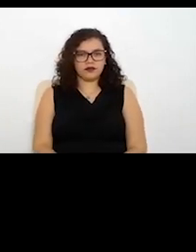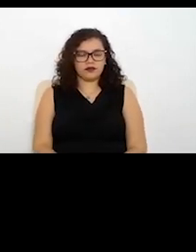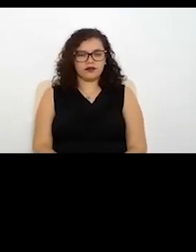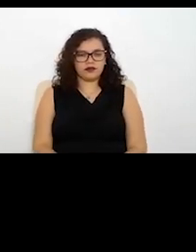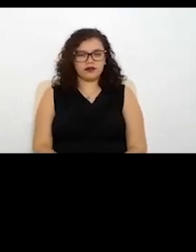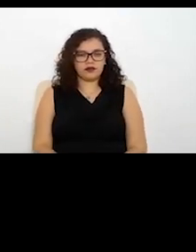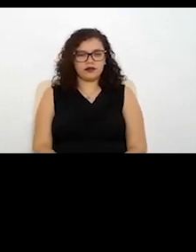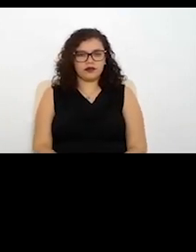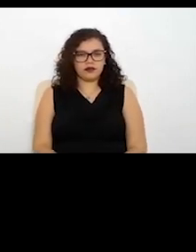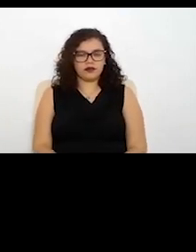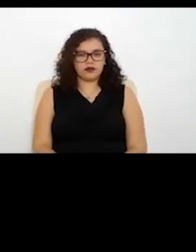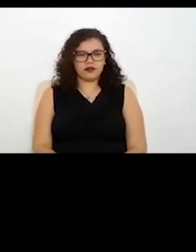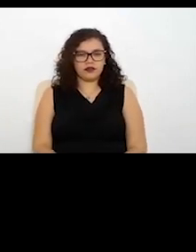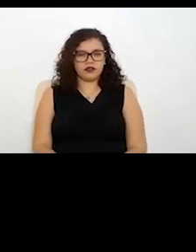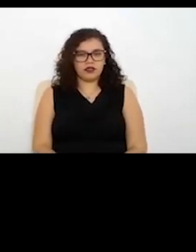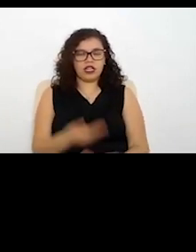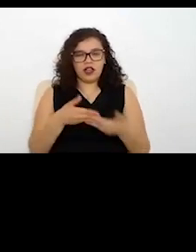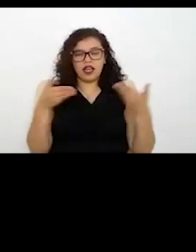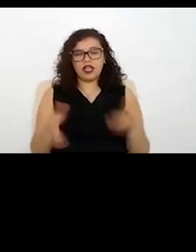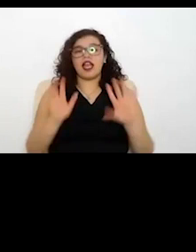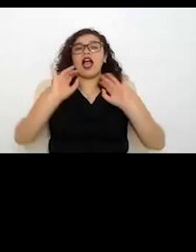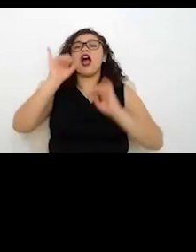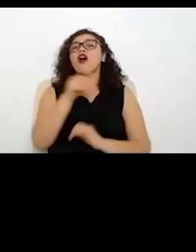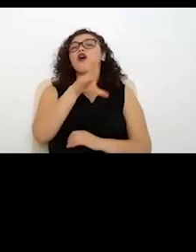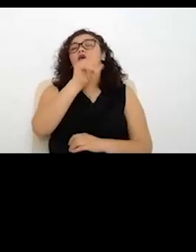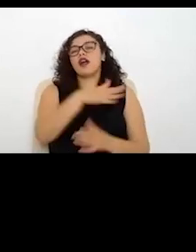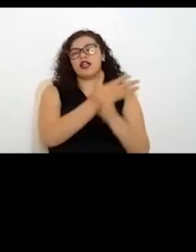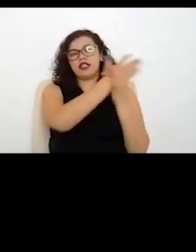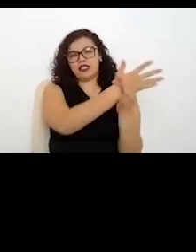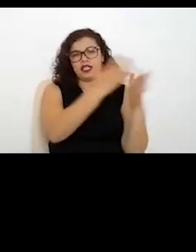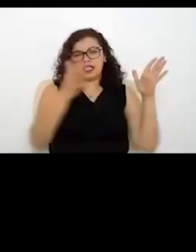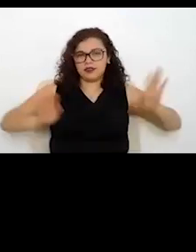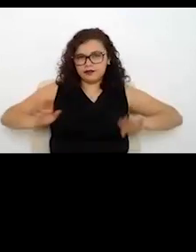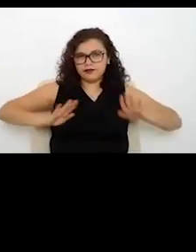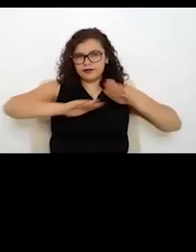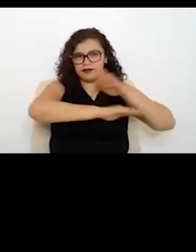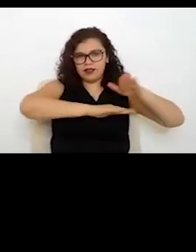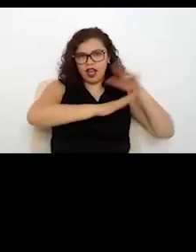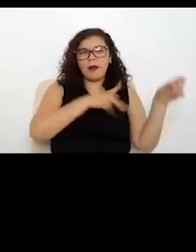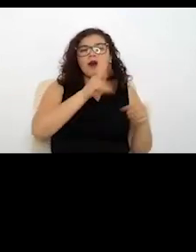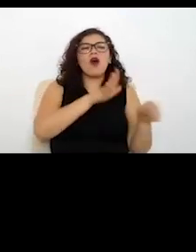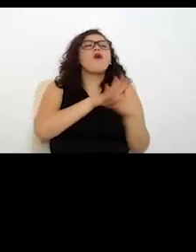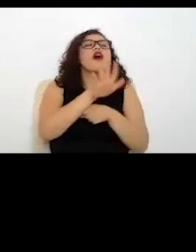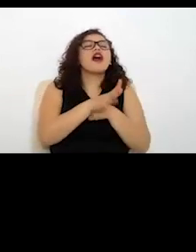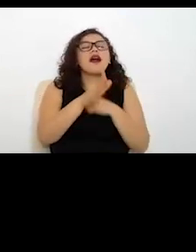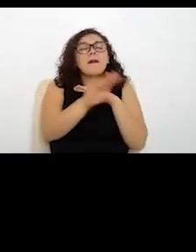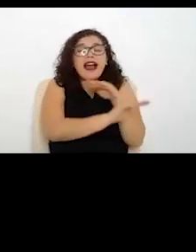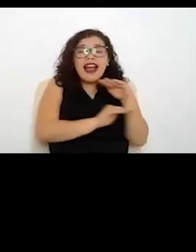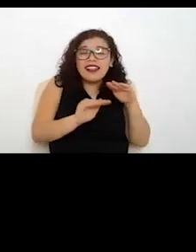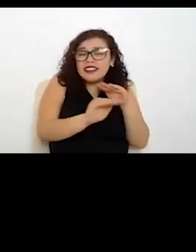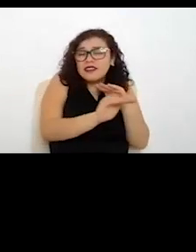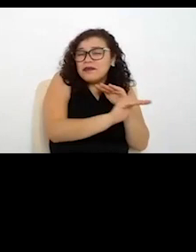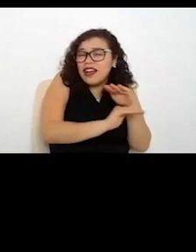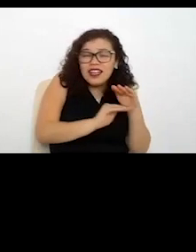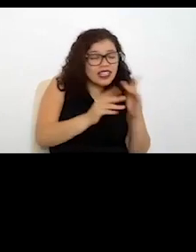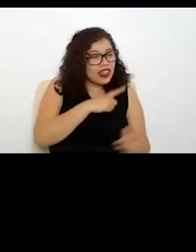Ahora, ya nos platicaba Juan sobre las condiciones mínimas. ¿Cuáles son las condiciones mínimas que tienen